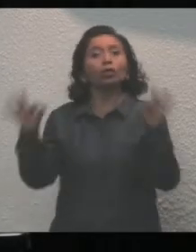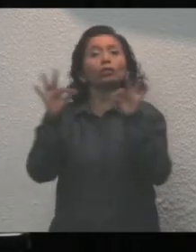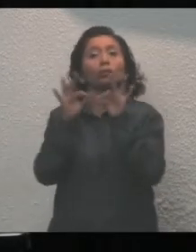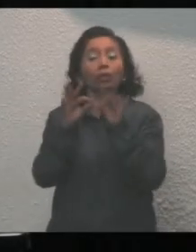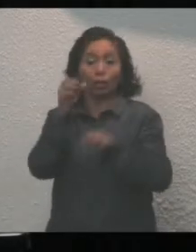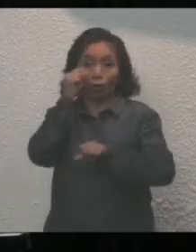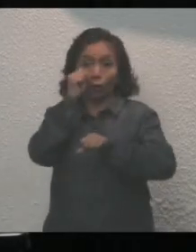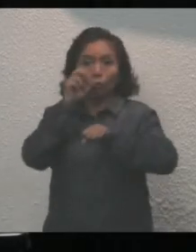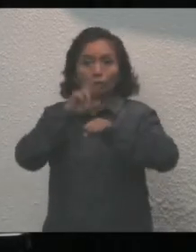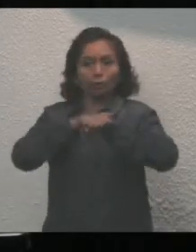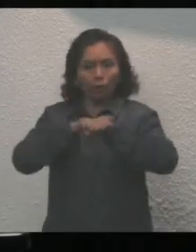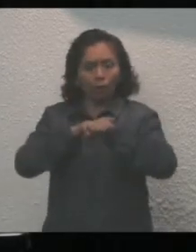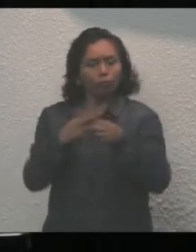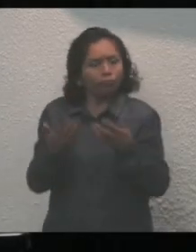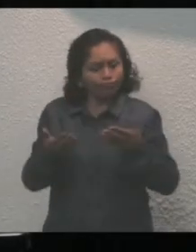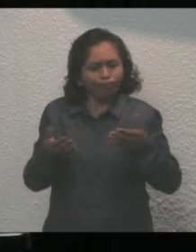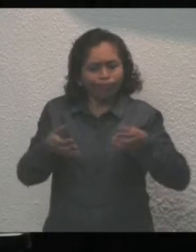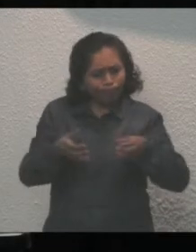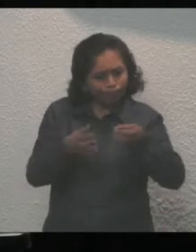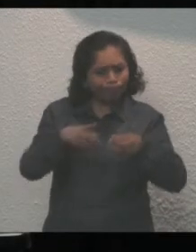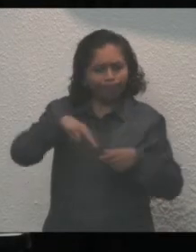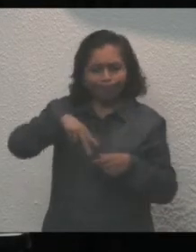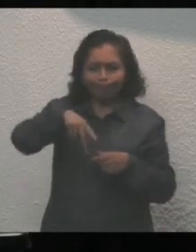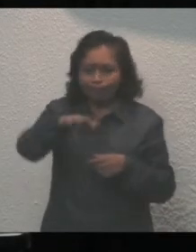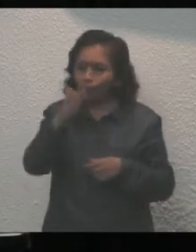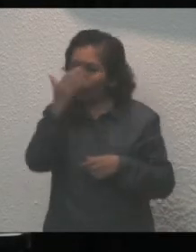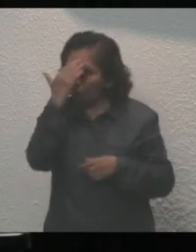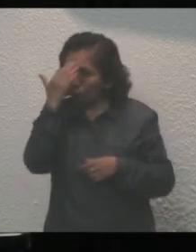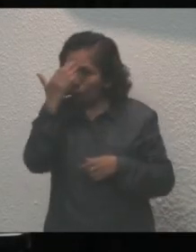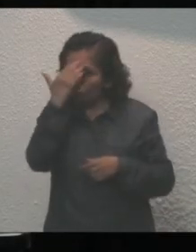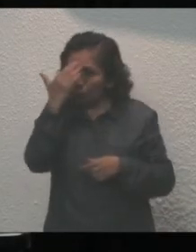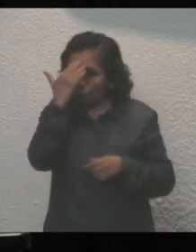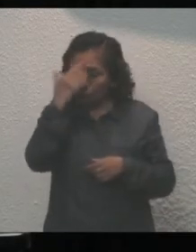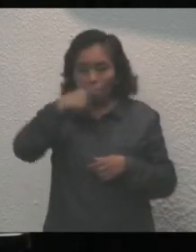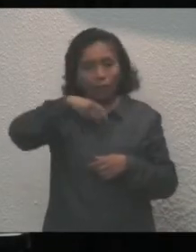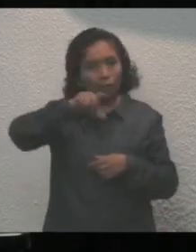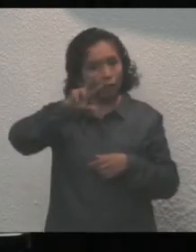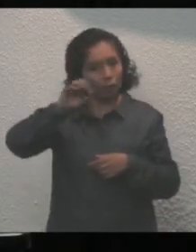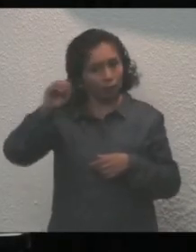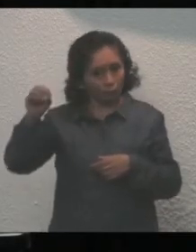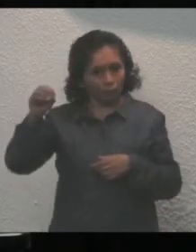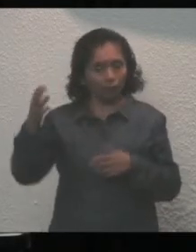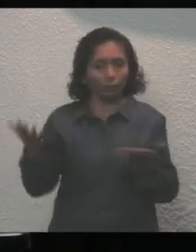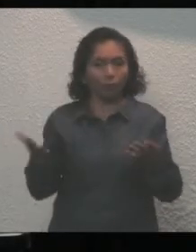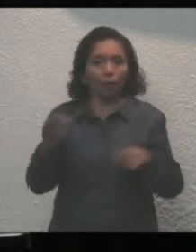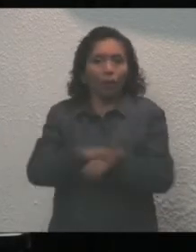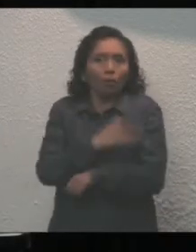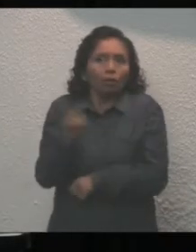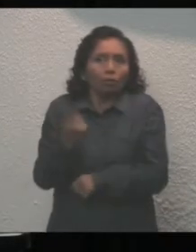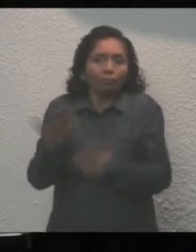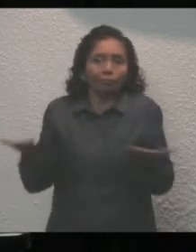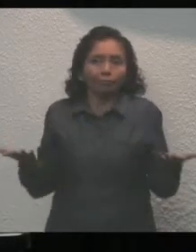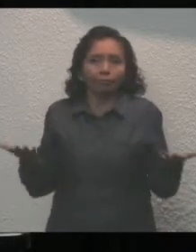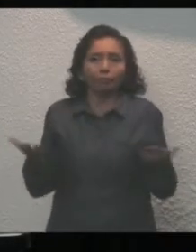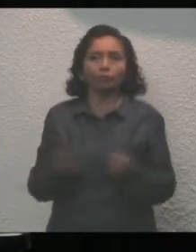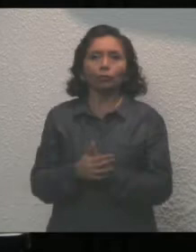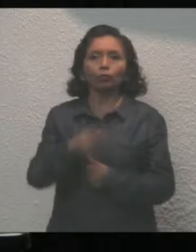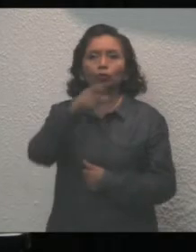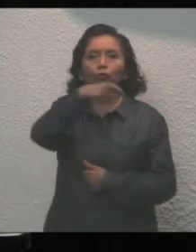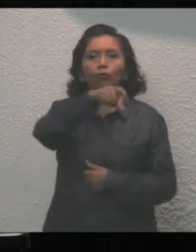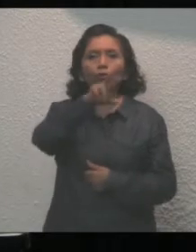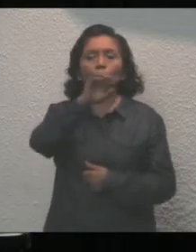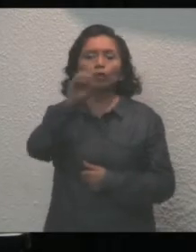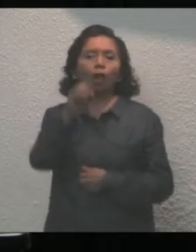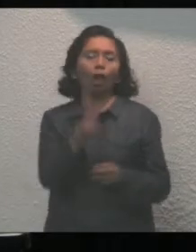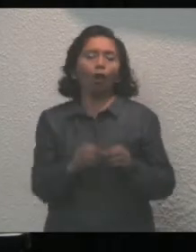empiecen a hacer giras para conocer el Quintana Roo que se vive, porque no es lo mismo un Quintana Roo de